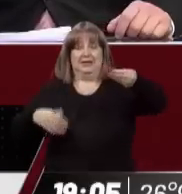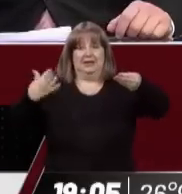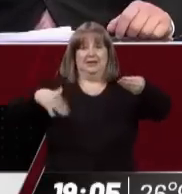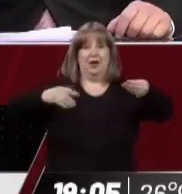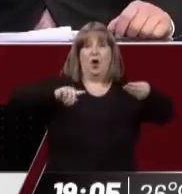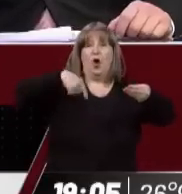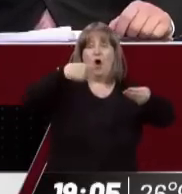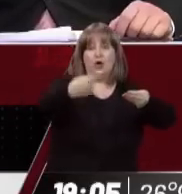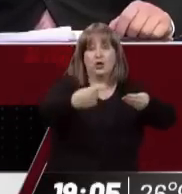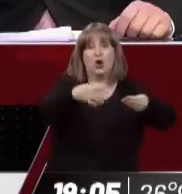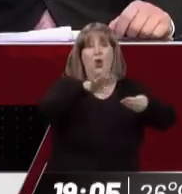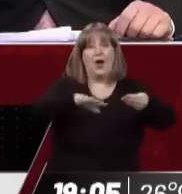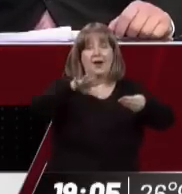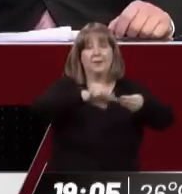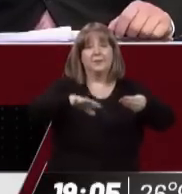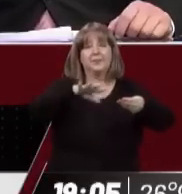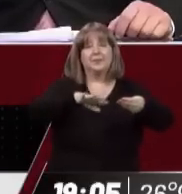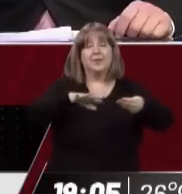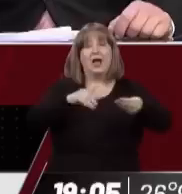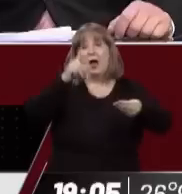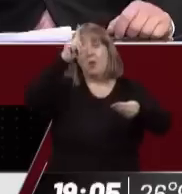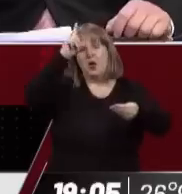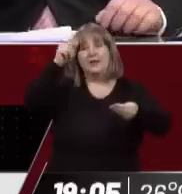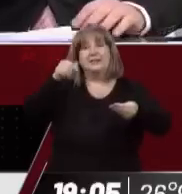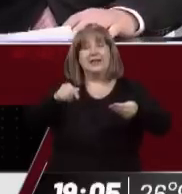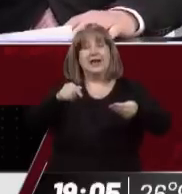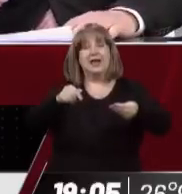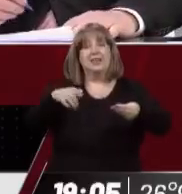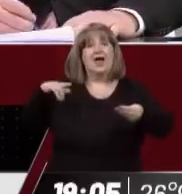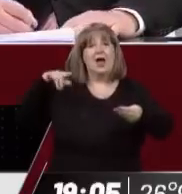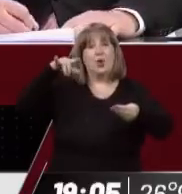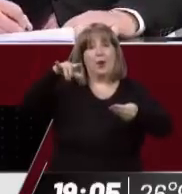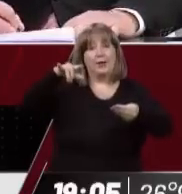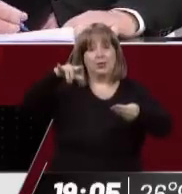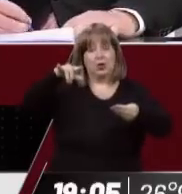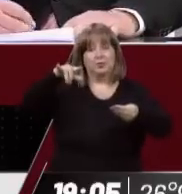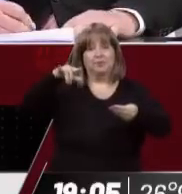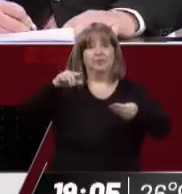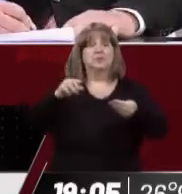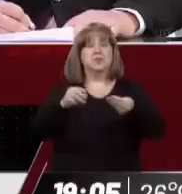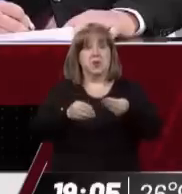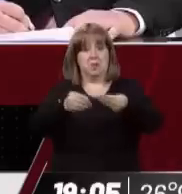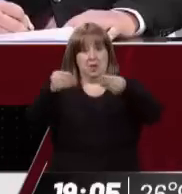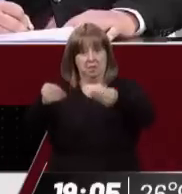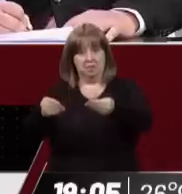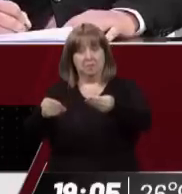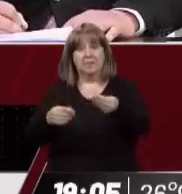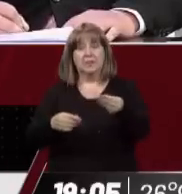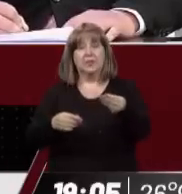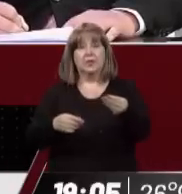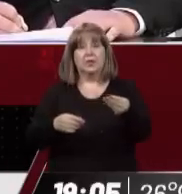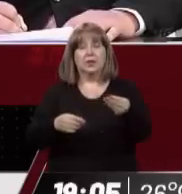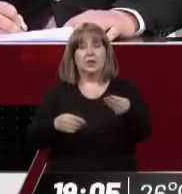información del acceso a la información de este celular a la policía aeroportuaria lo que pasó acá es que